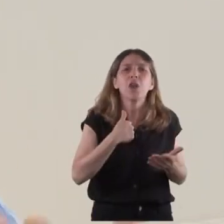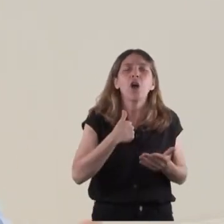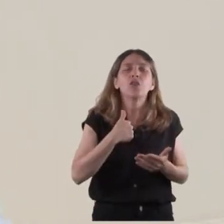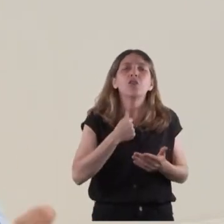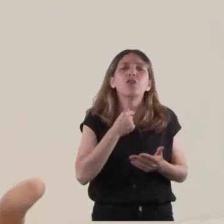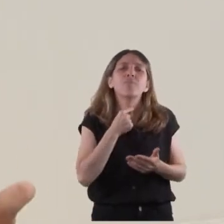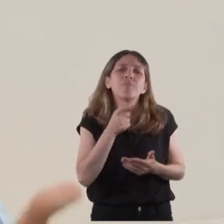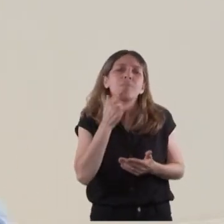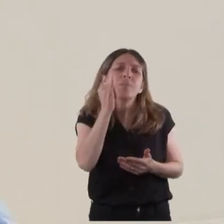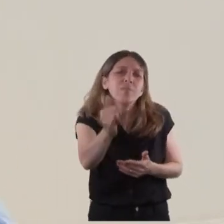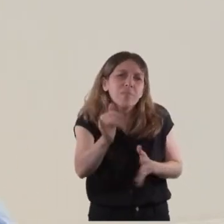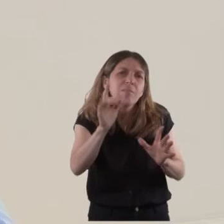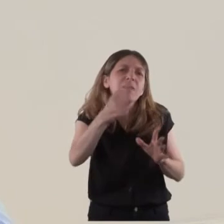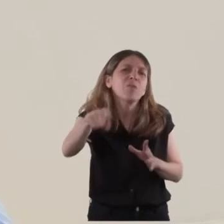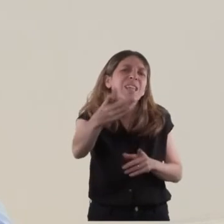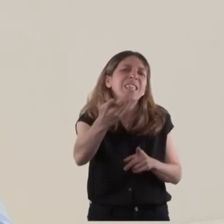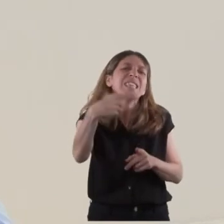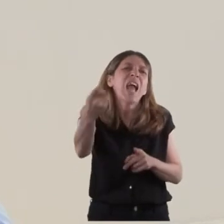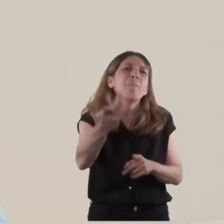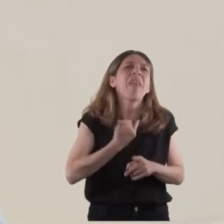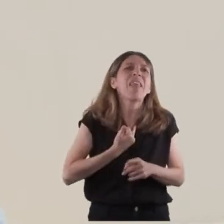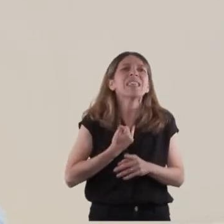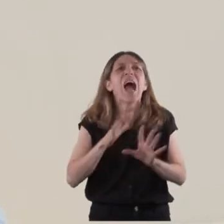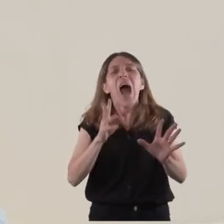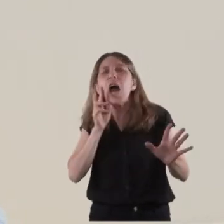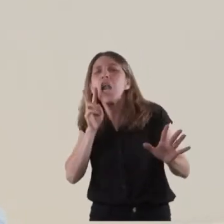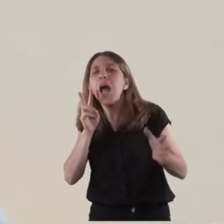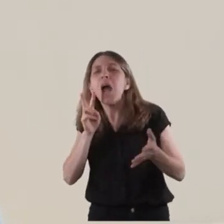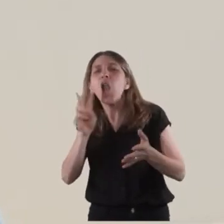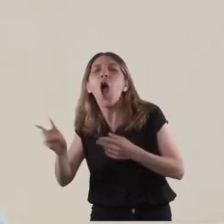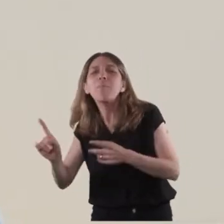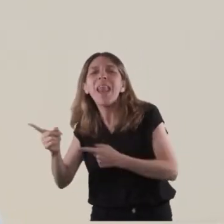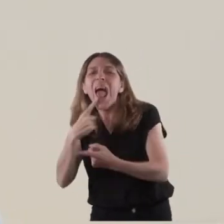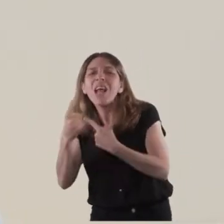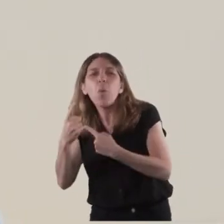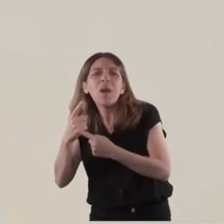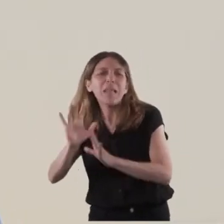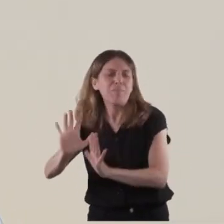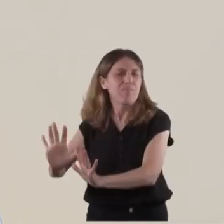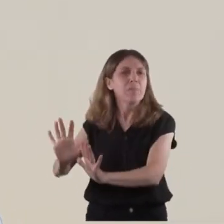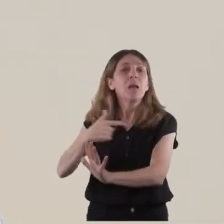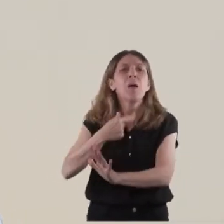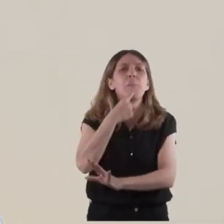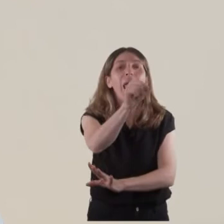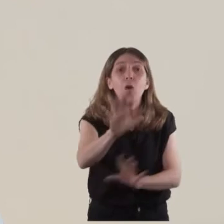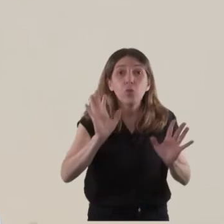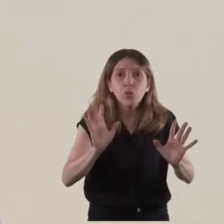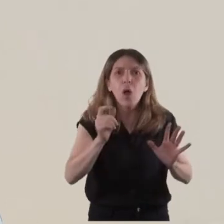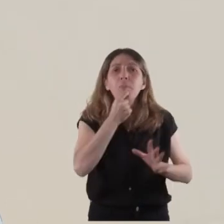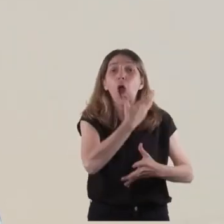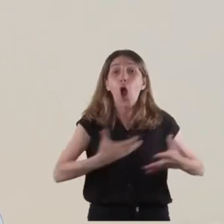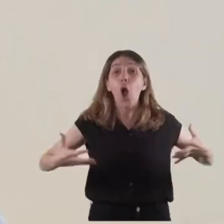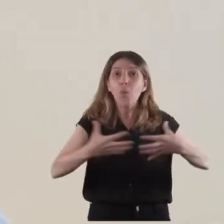marco más allá que usted siempre nos dice que no comenta encuestas y la pregunta puntual es si el gobierno